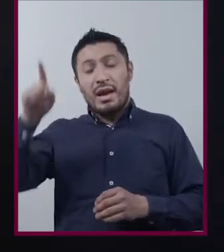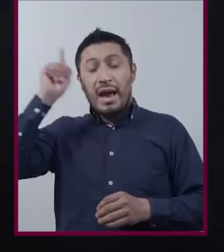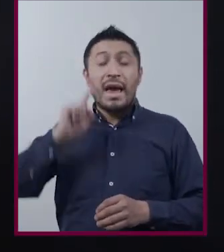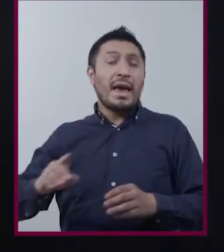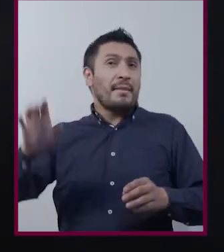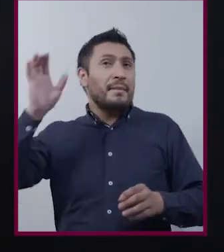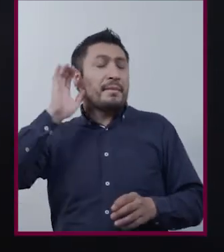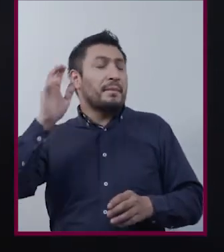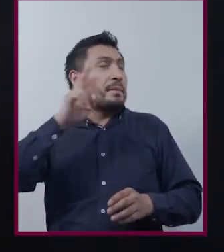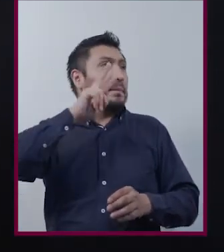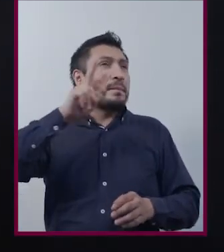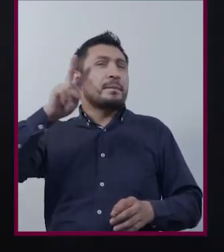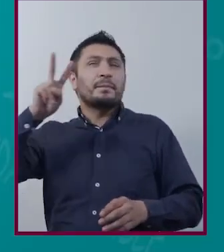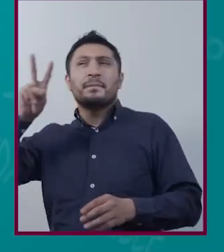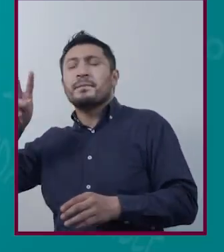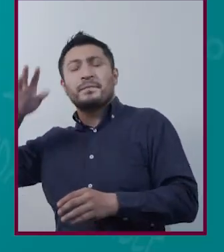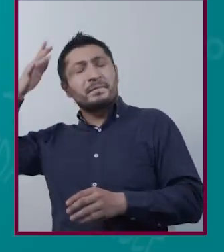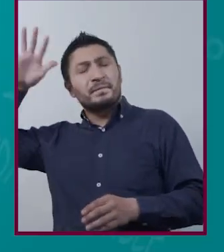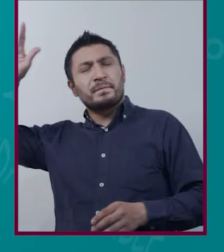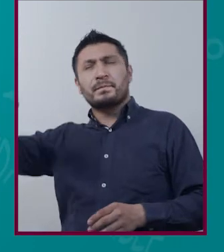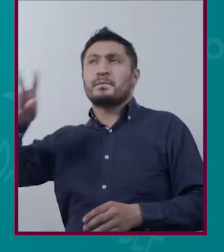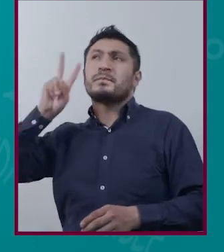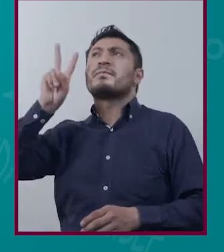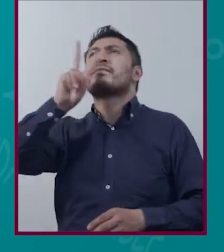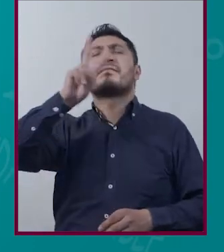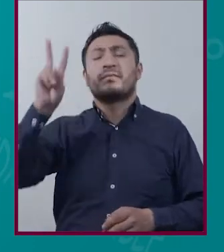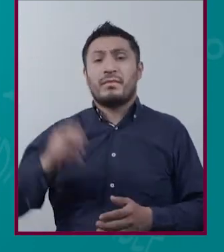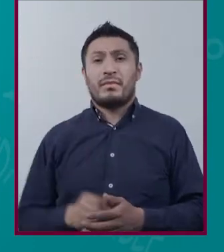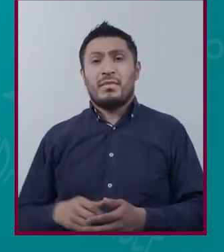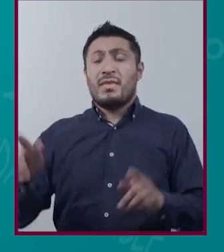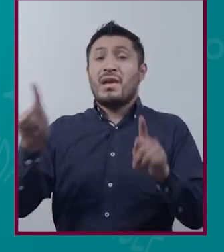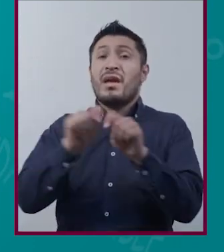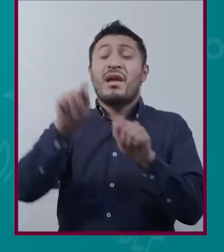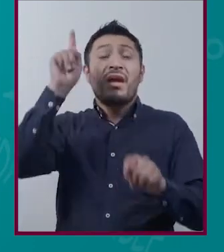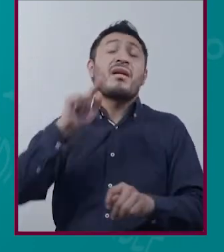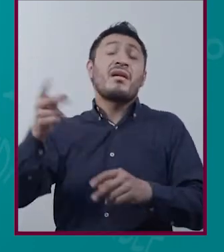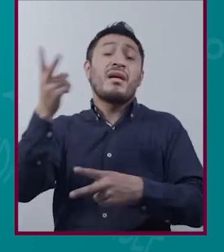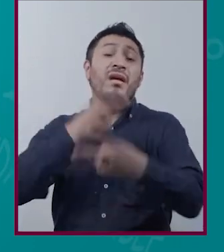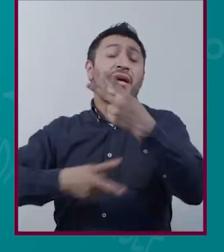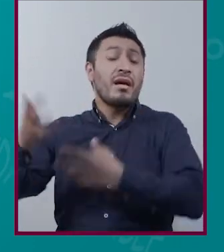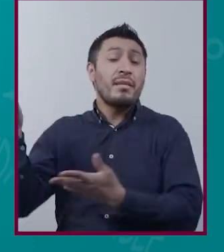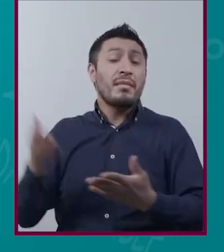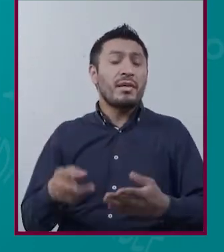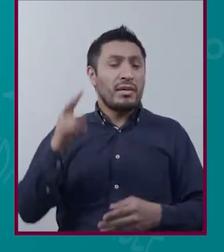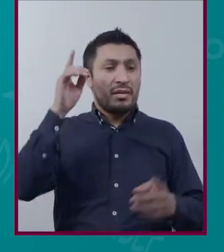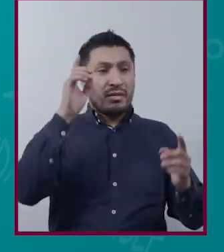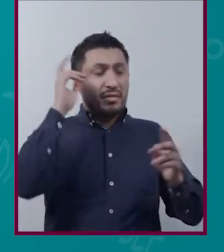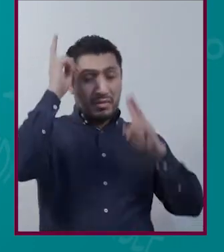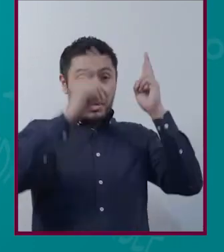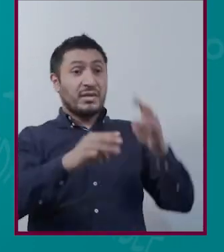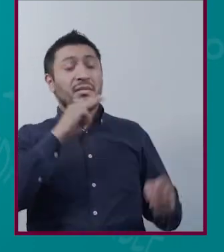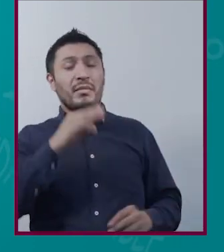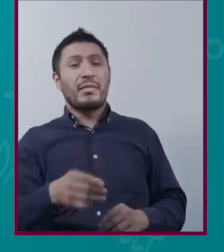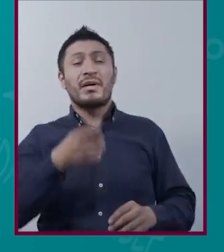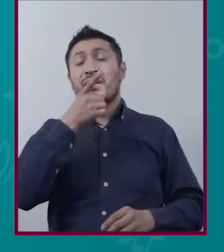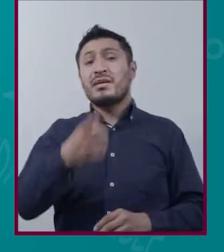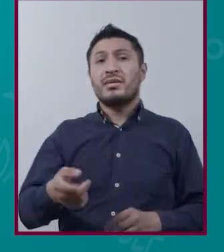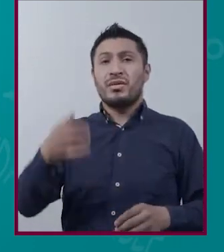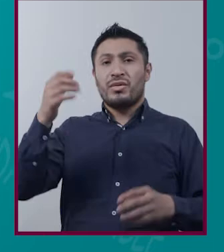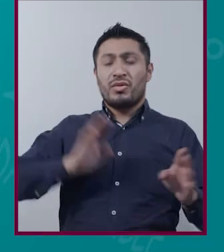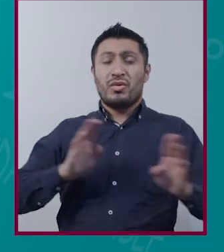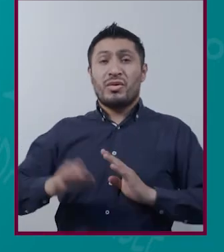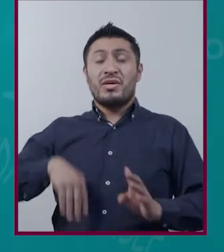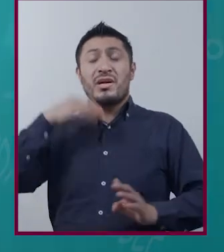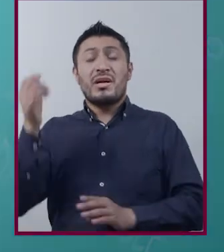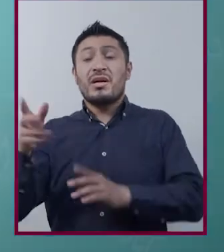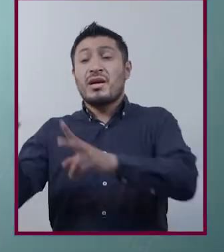personas adultas a su alrededor. Llegó una tía mía para ver a mamá y le contó que un soldado yaqui había querido robarle a Luisa,